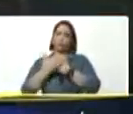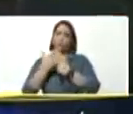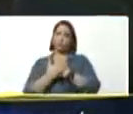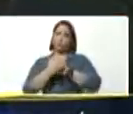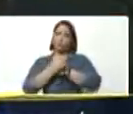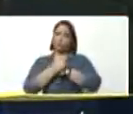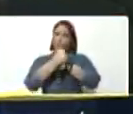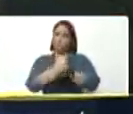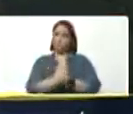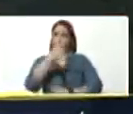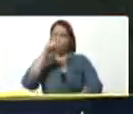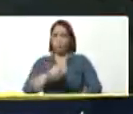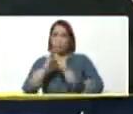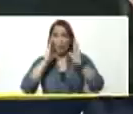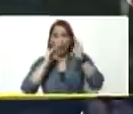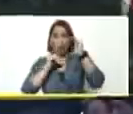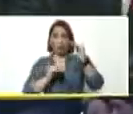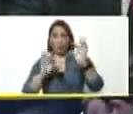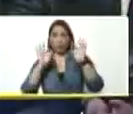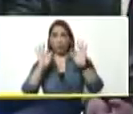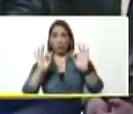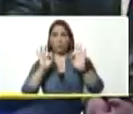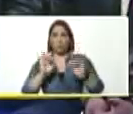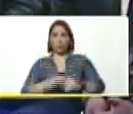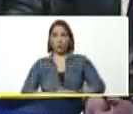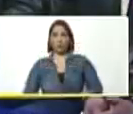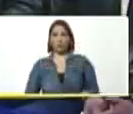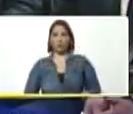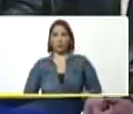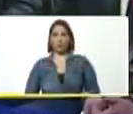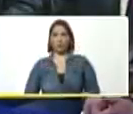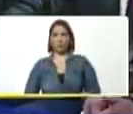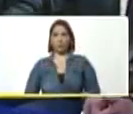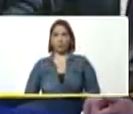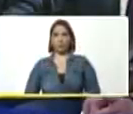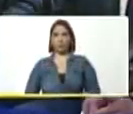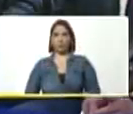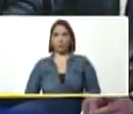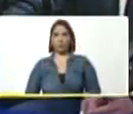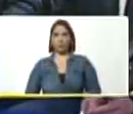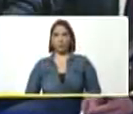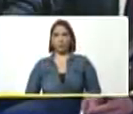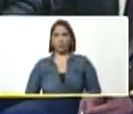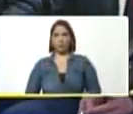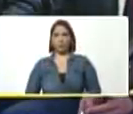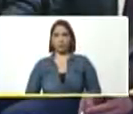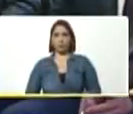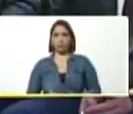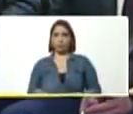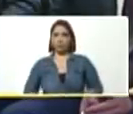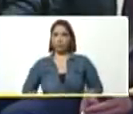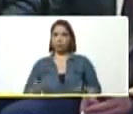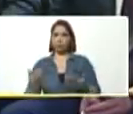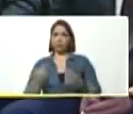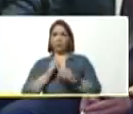y atenciones especiales. llevando un mensaje claro al presidente